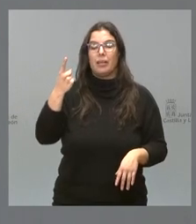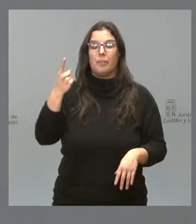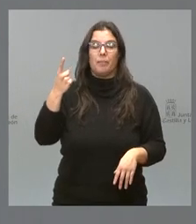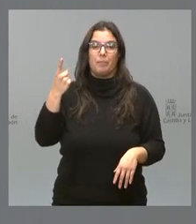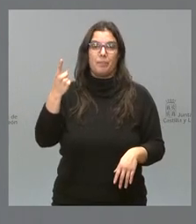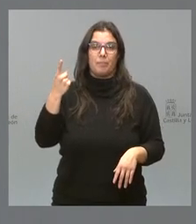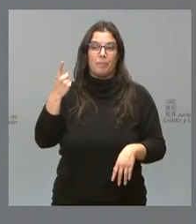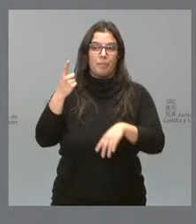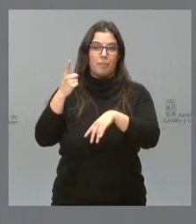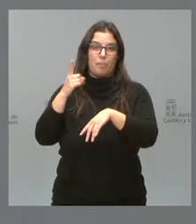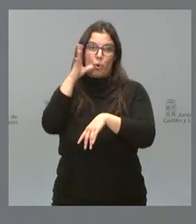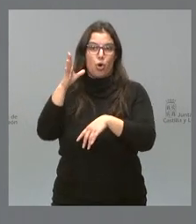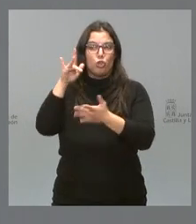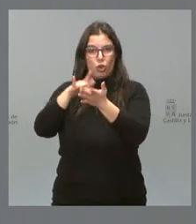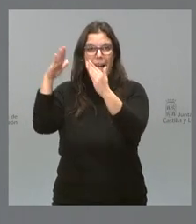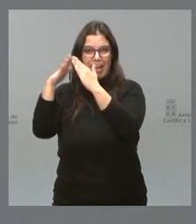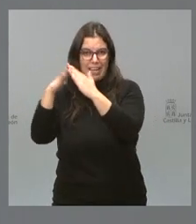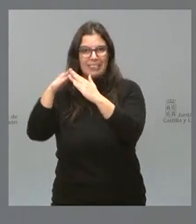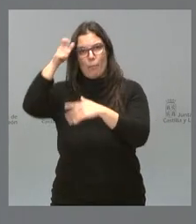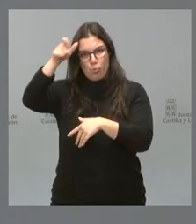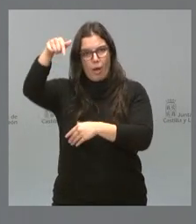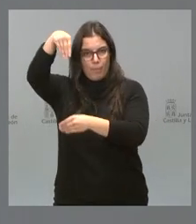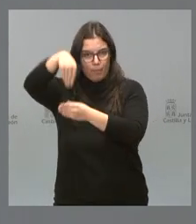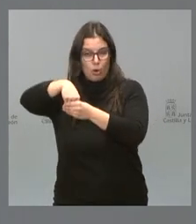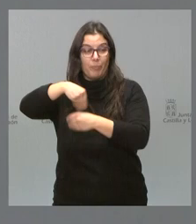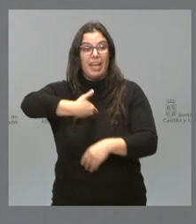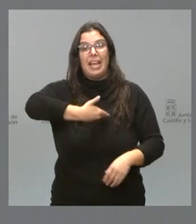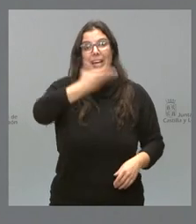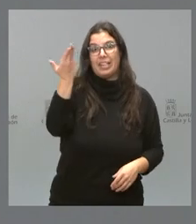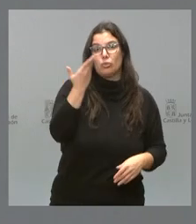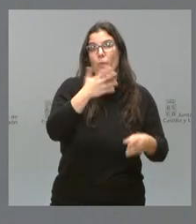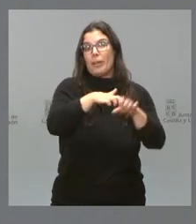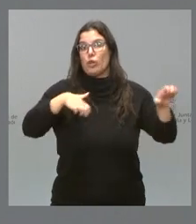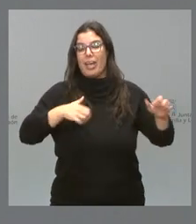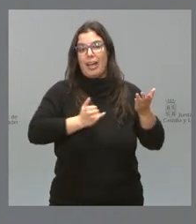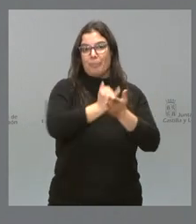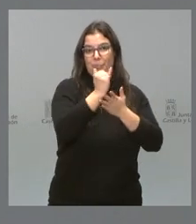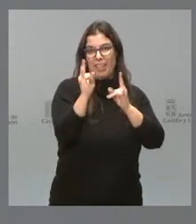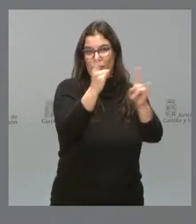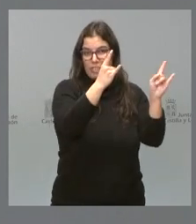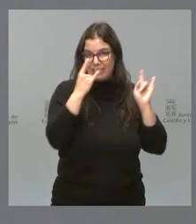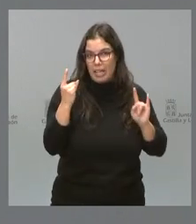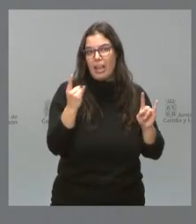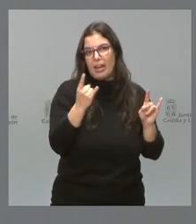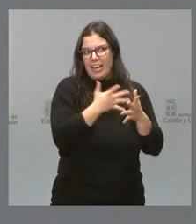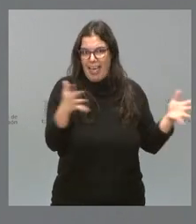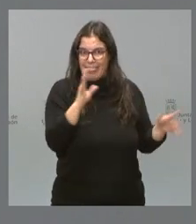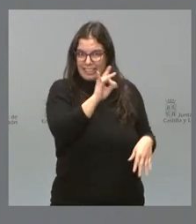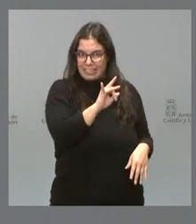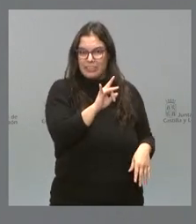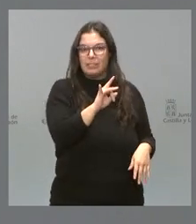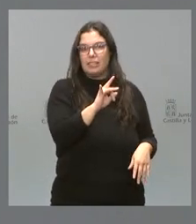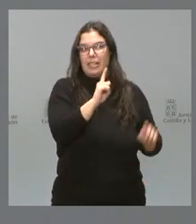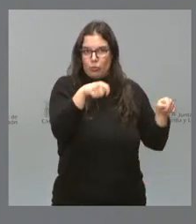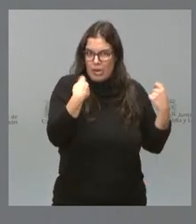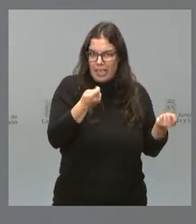a viviendas y a localidades el resto fundamentalmente tuvo un impacto pues para la naturaleza